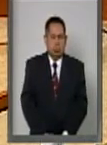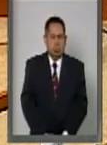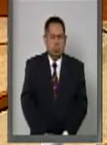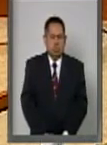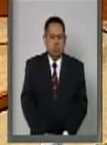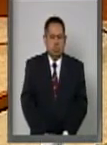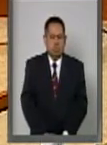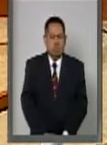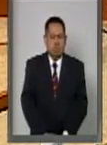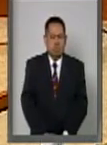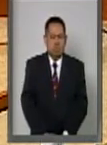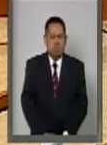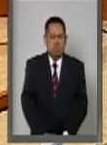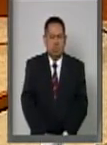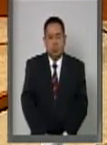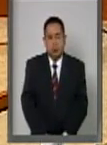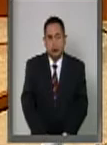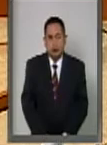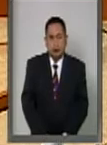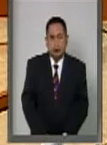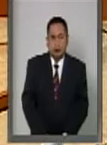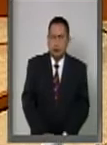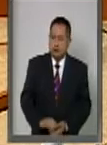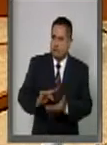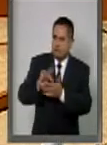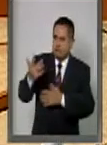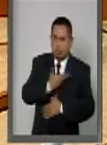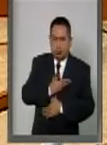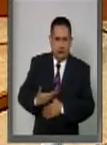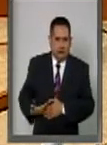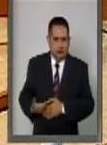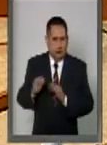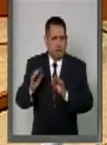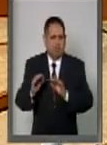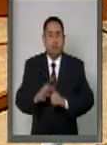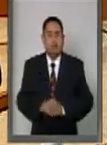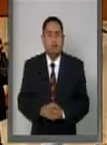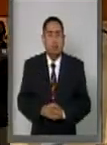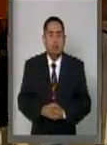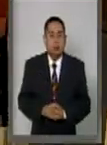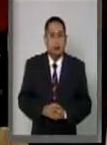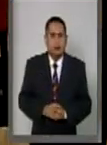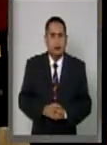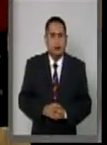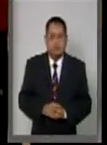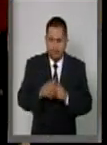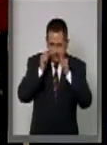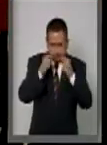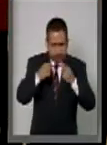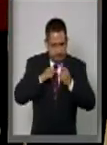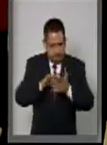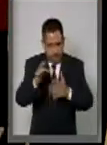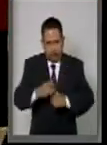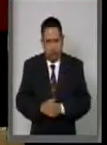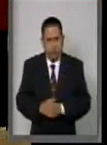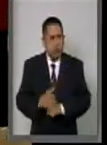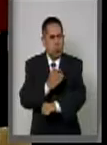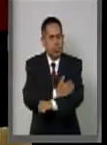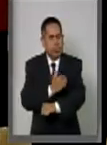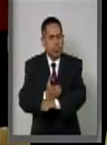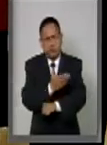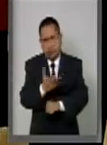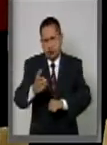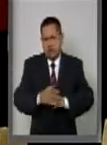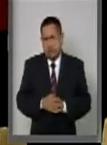Gracias, presidente. Con el permiso de la mesa y con la atención de ustedes, compañeras y compañeros,